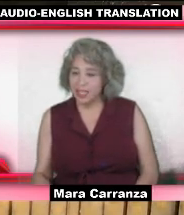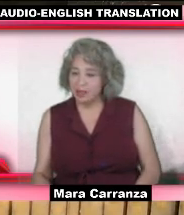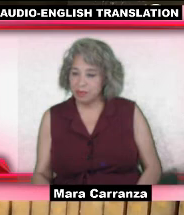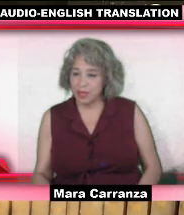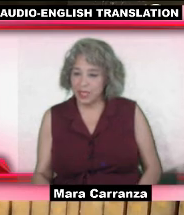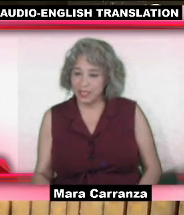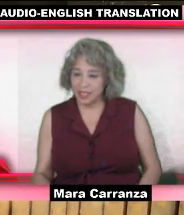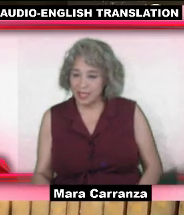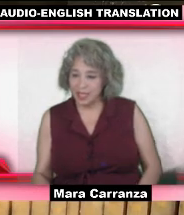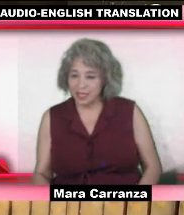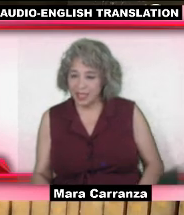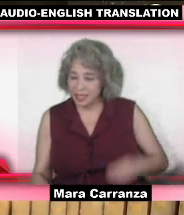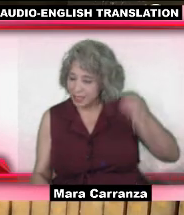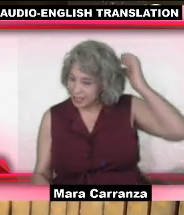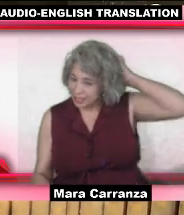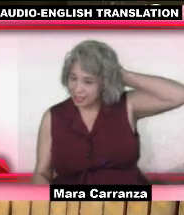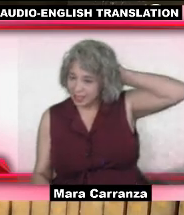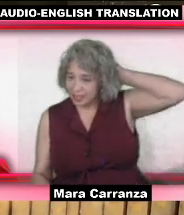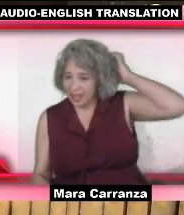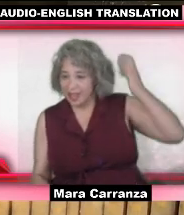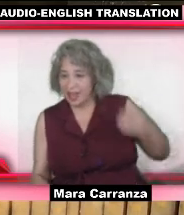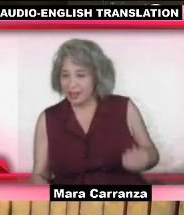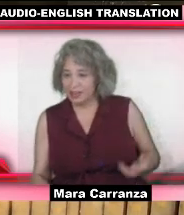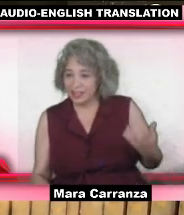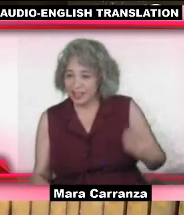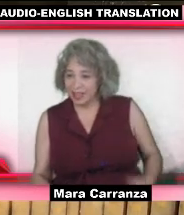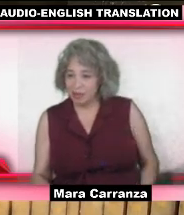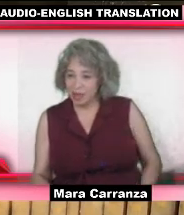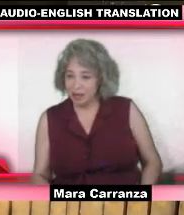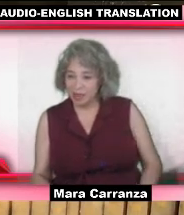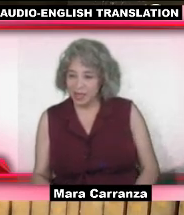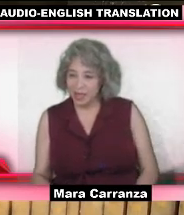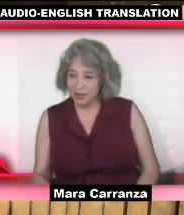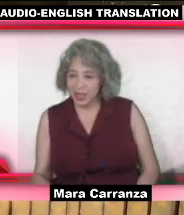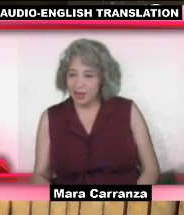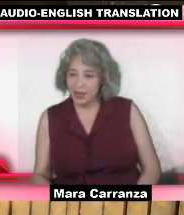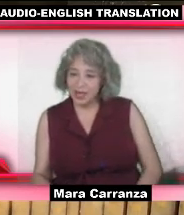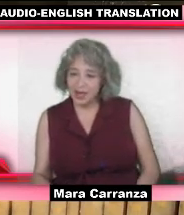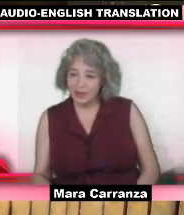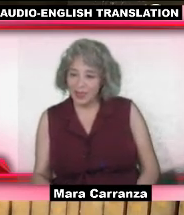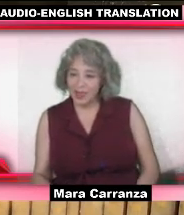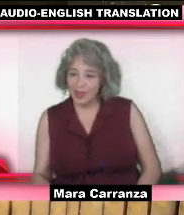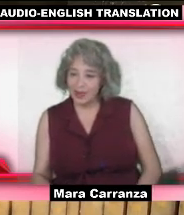that's taken place in Hacienda, just as add on because it came on. But anyway, we're done. Thank you.